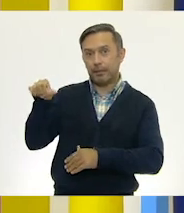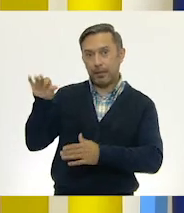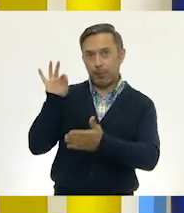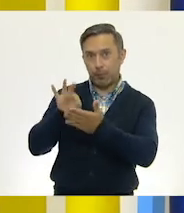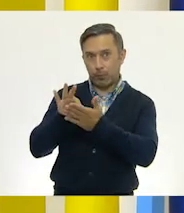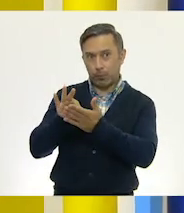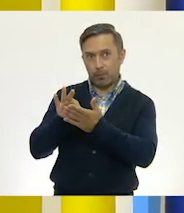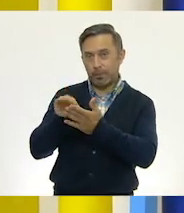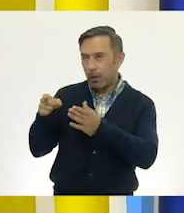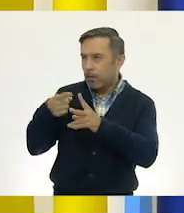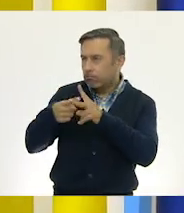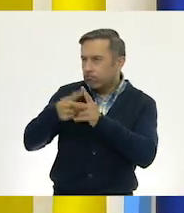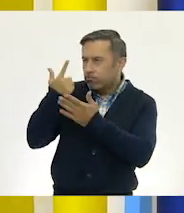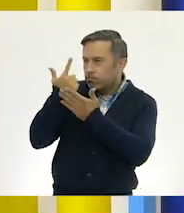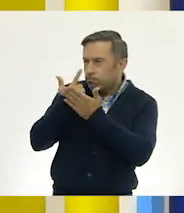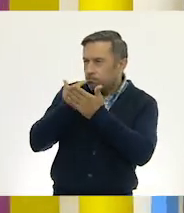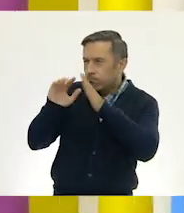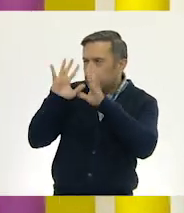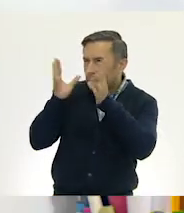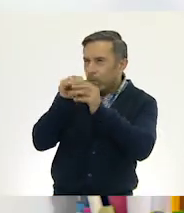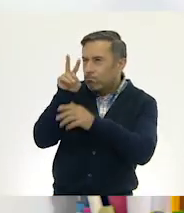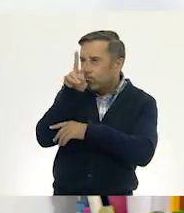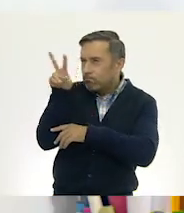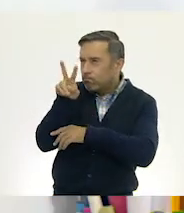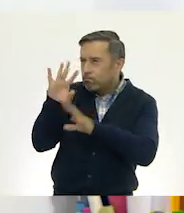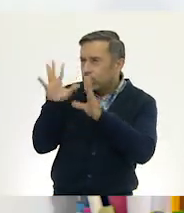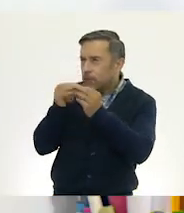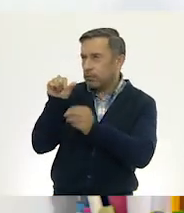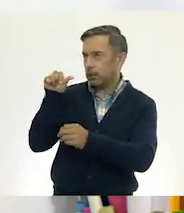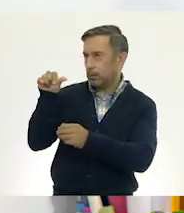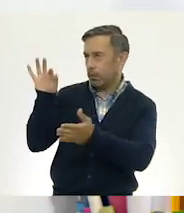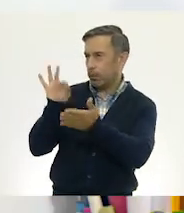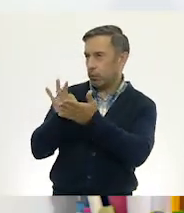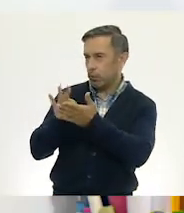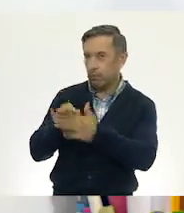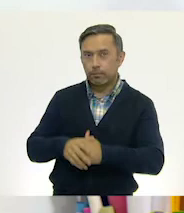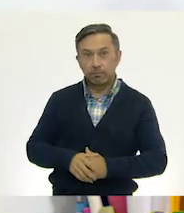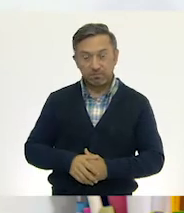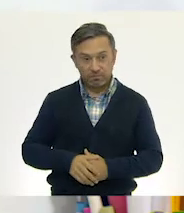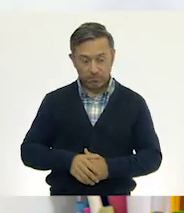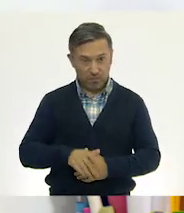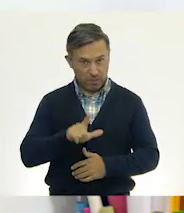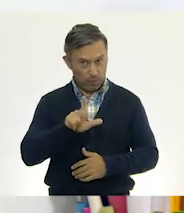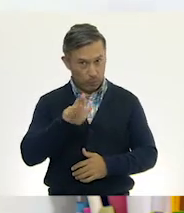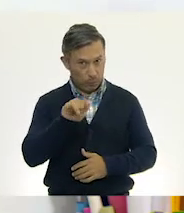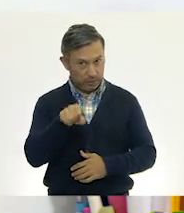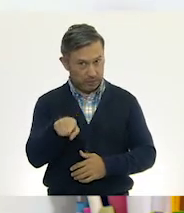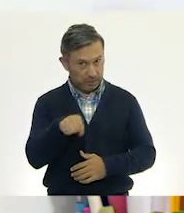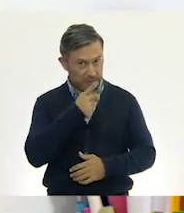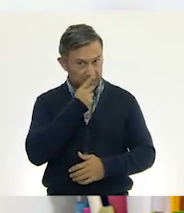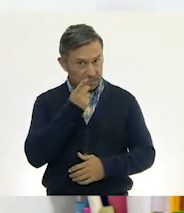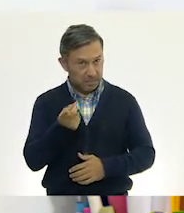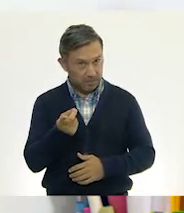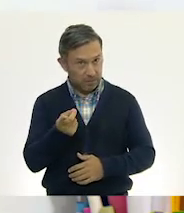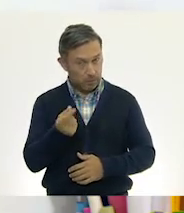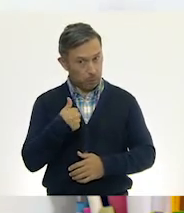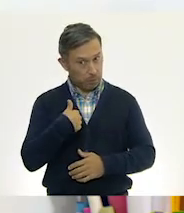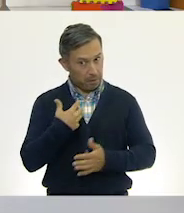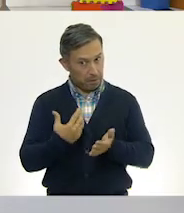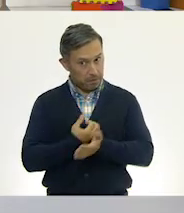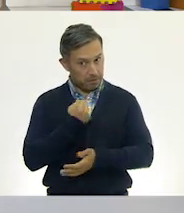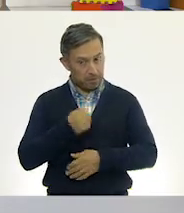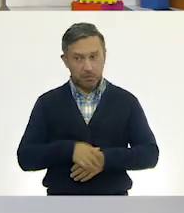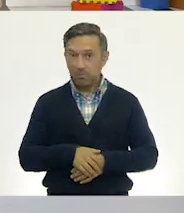el tablero y sumaron 16 puntos. Eso es lo que nos dice Luis. Luis nos dice que yo gané en esta. Así